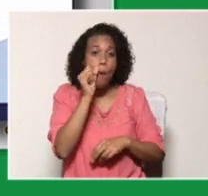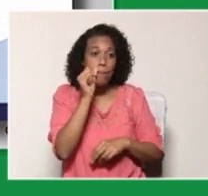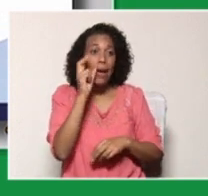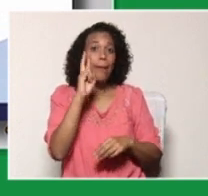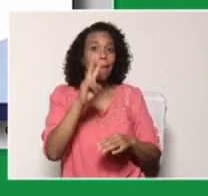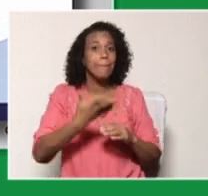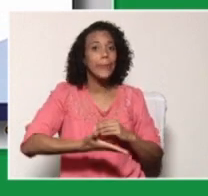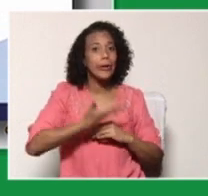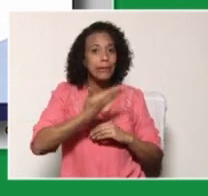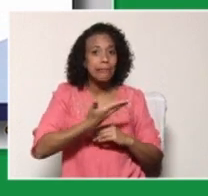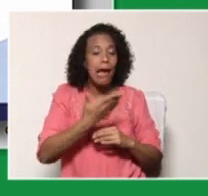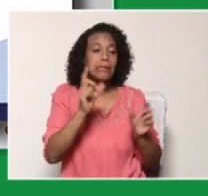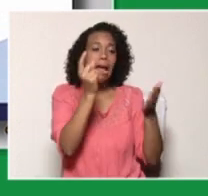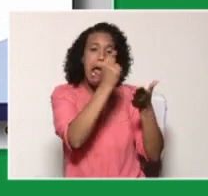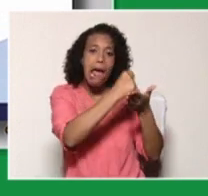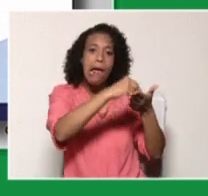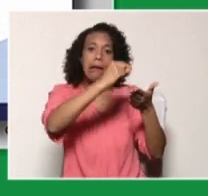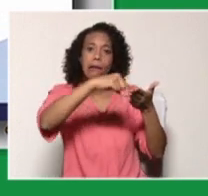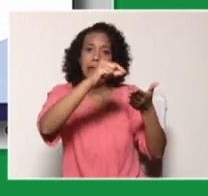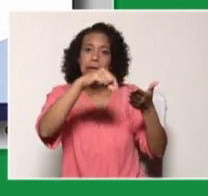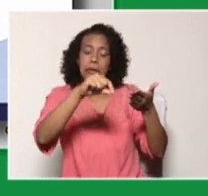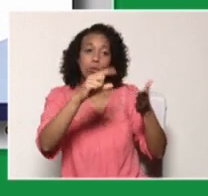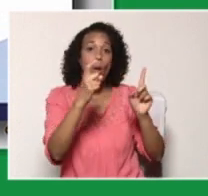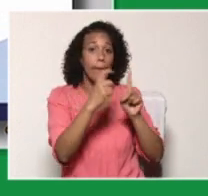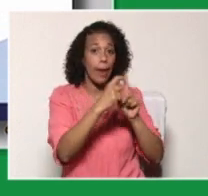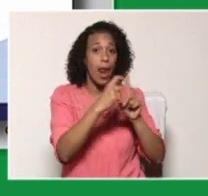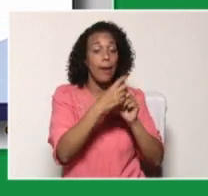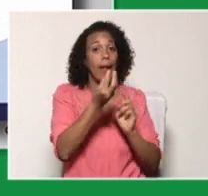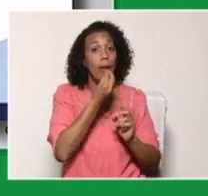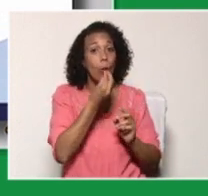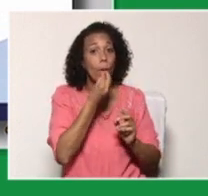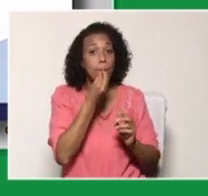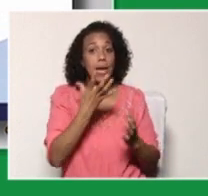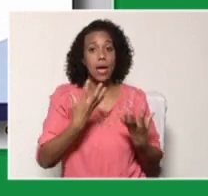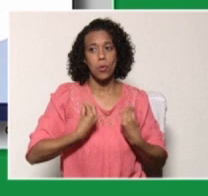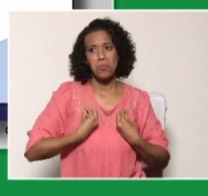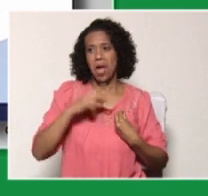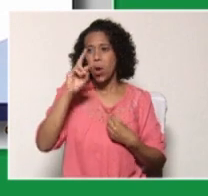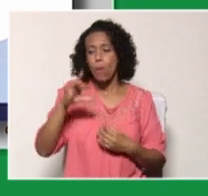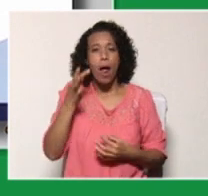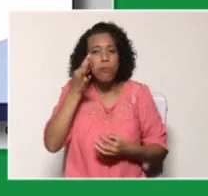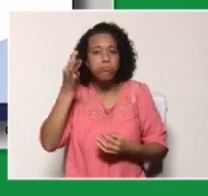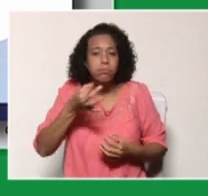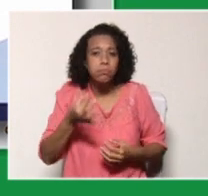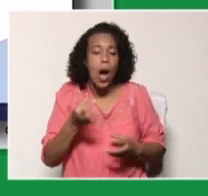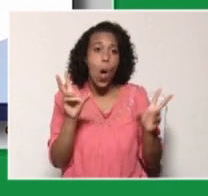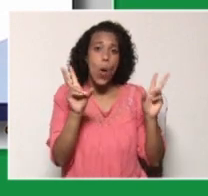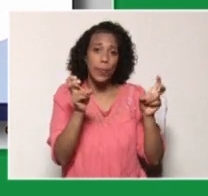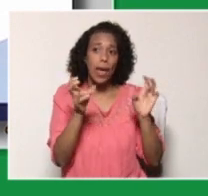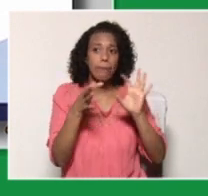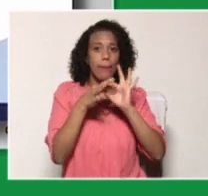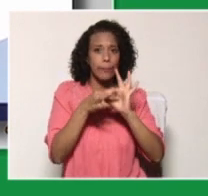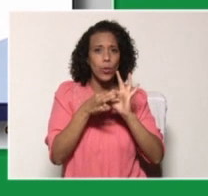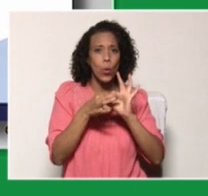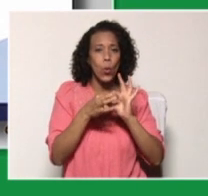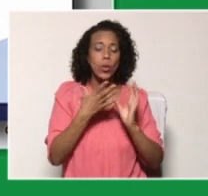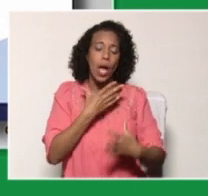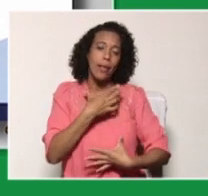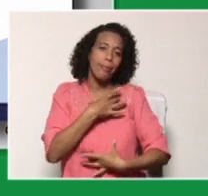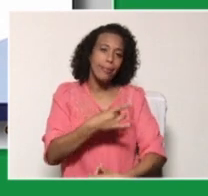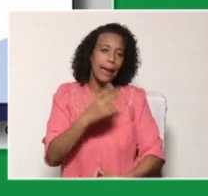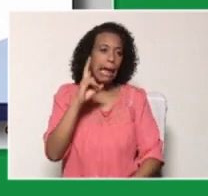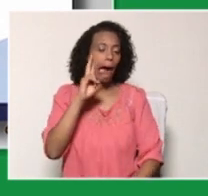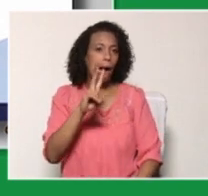de la importancia que tiene la escritura entonces de estas palabras para su vida diaria. Elija temas que sean amenos y de su